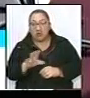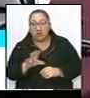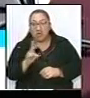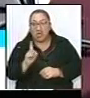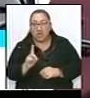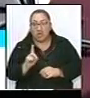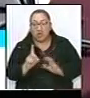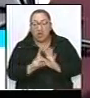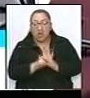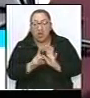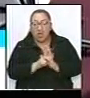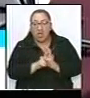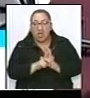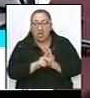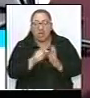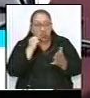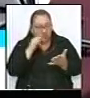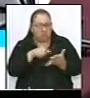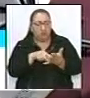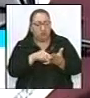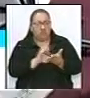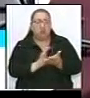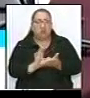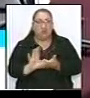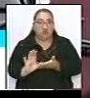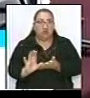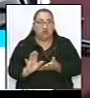251 leyes observadas.